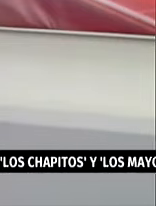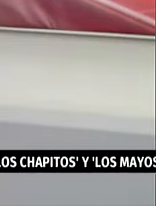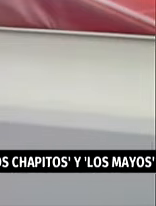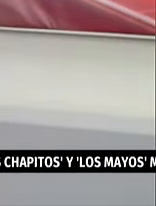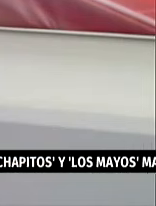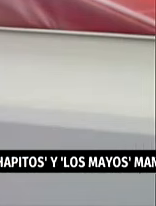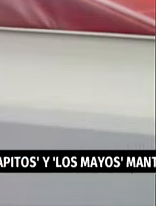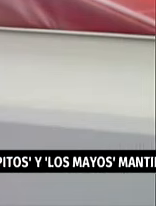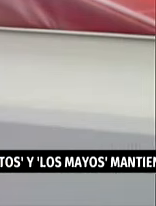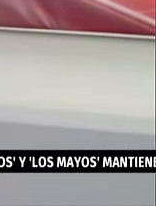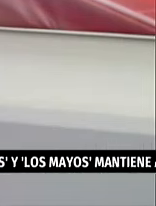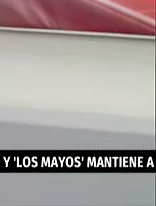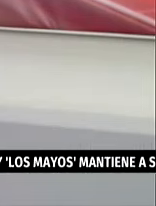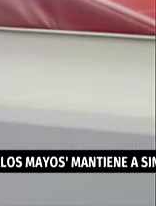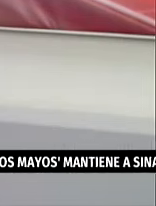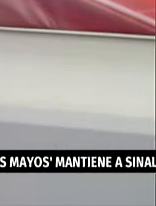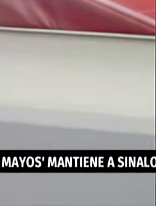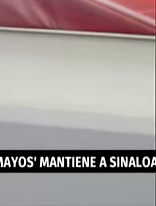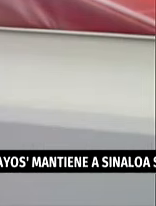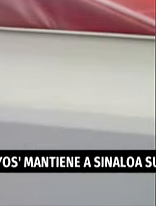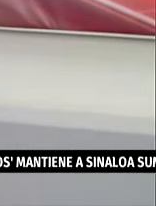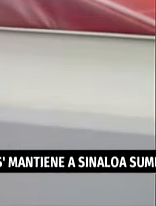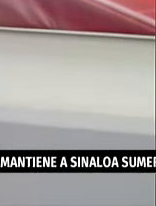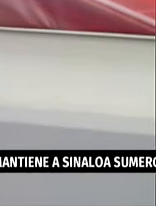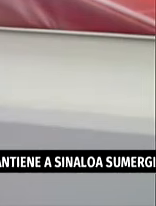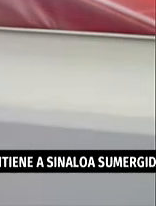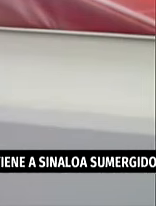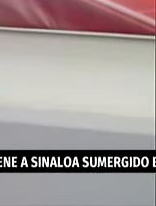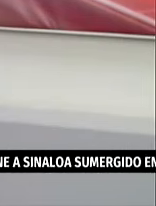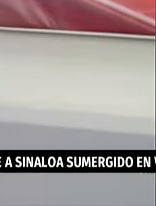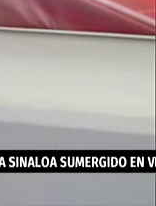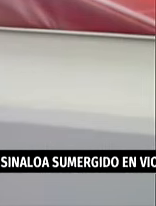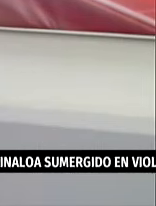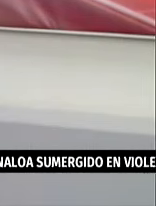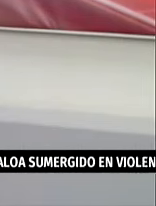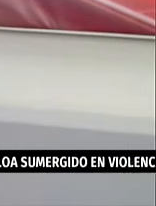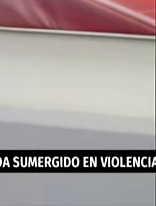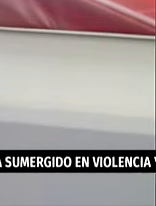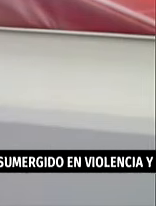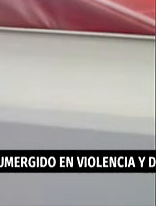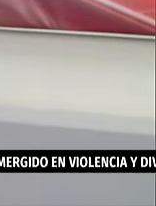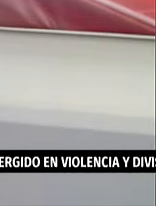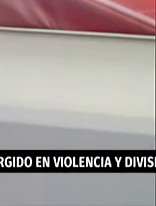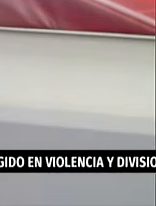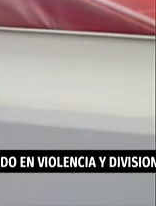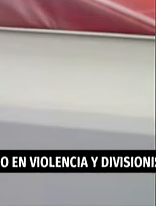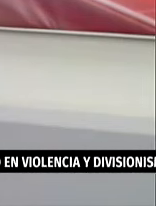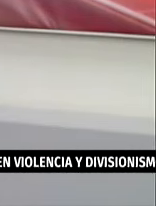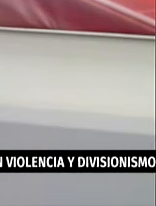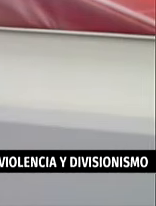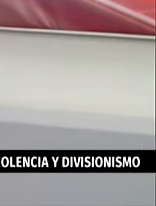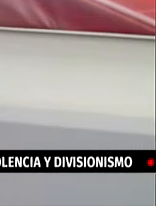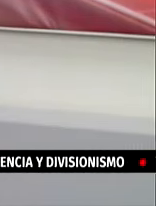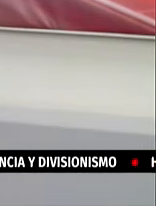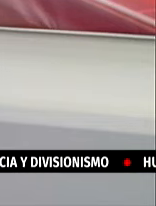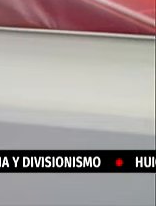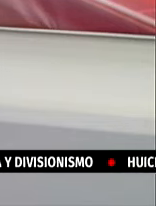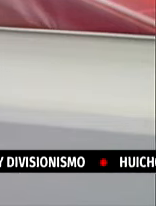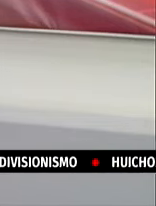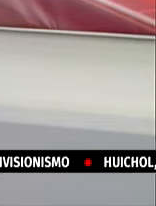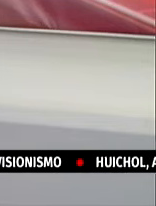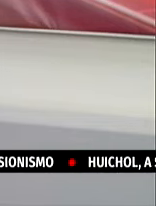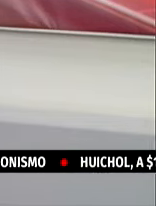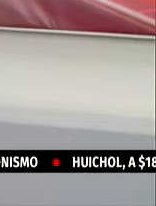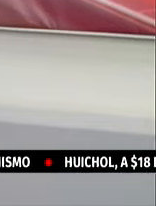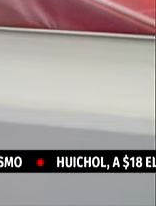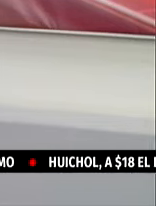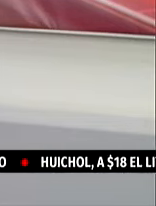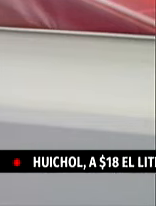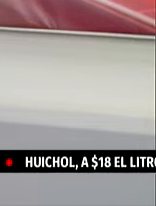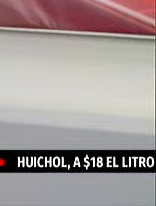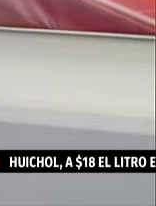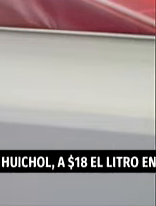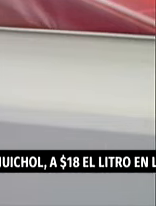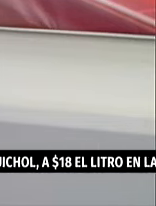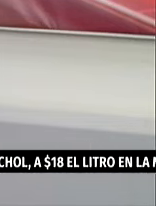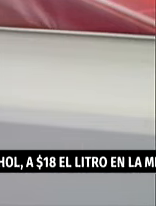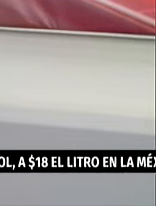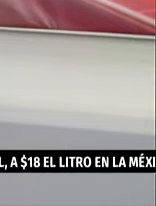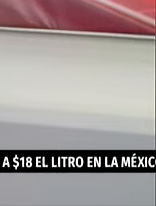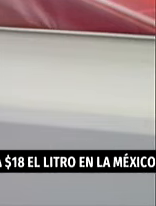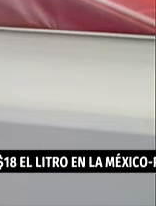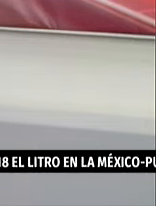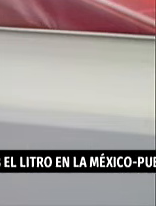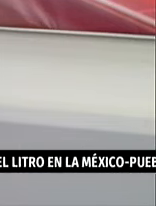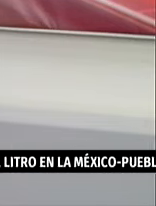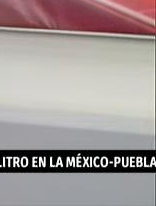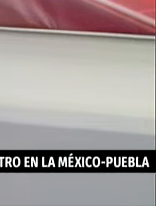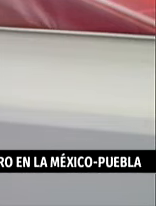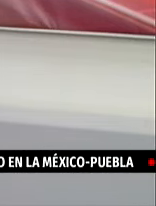esta mañana. Buenos días. Buenos días, con el gusto de siempre, muchas gracias. Gracias, sobre todo con el objetivo de darle a